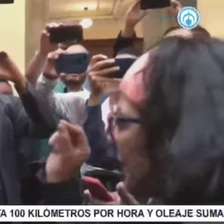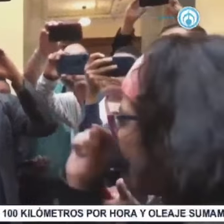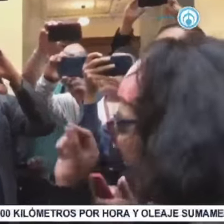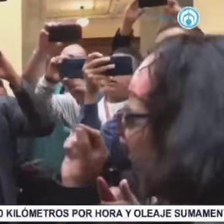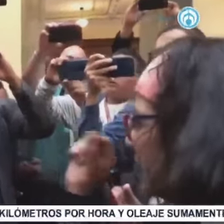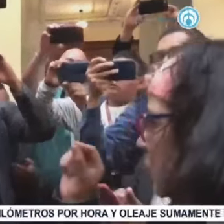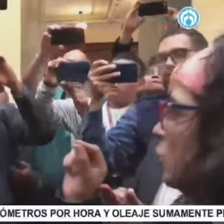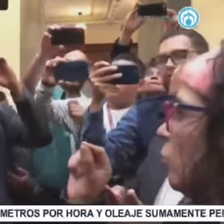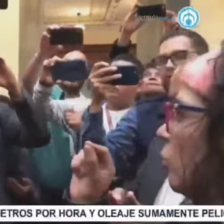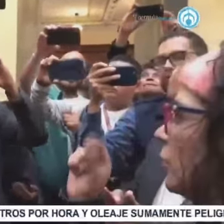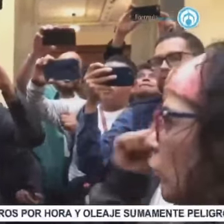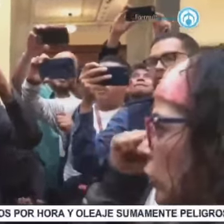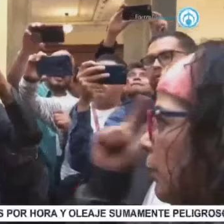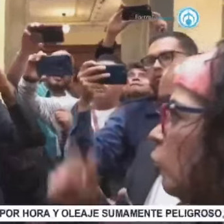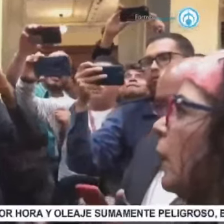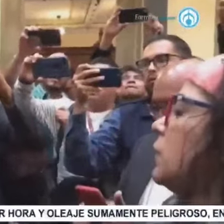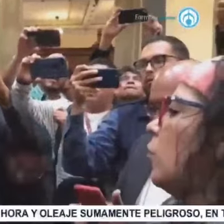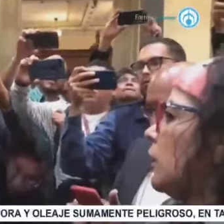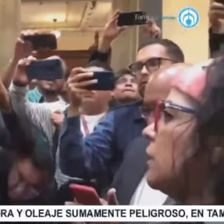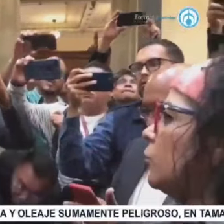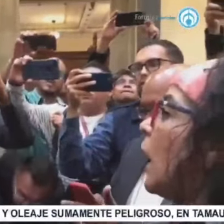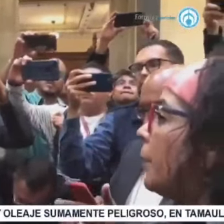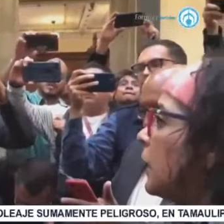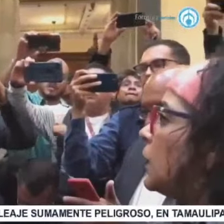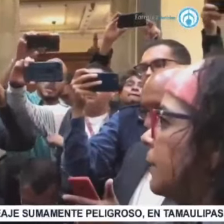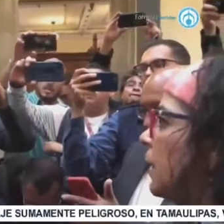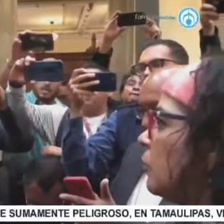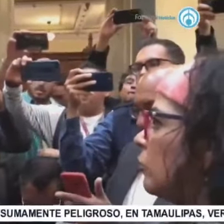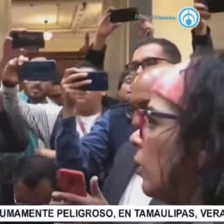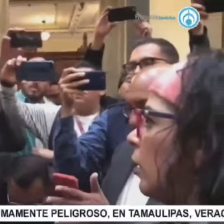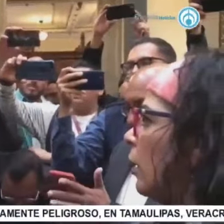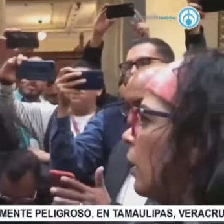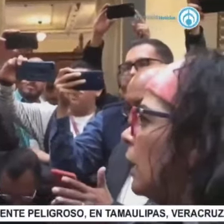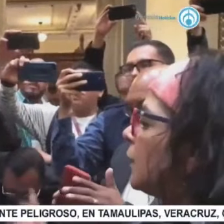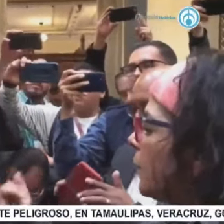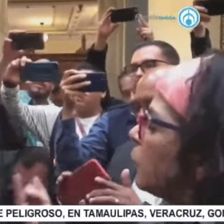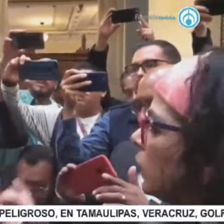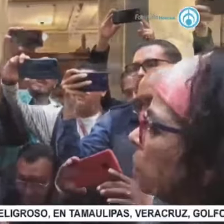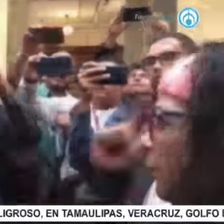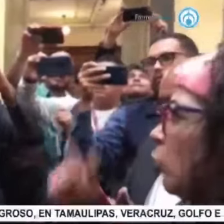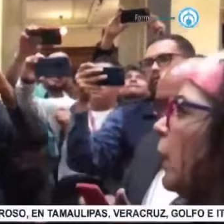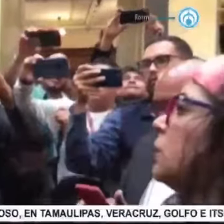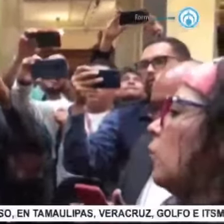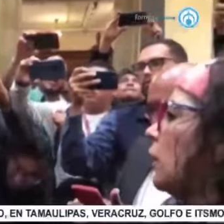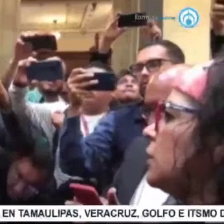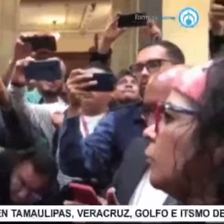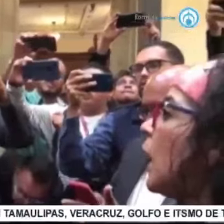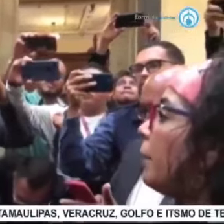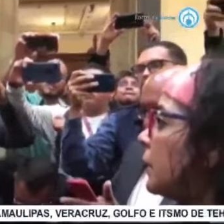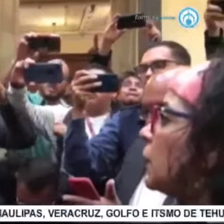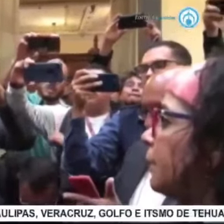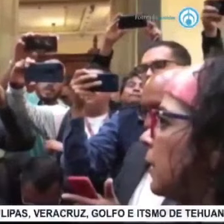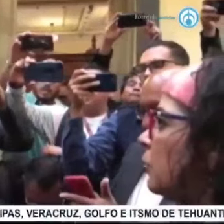Es un bloguero parche. Que se llama Paul Velázquez, sí. Y se lanzó contra la periodista Isabel